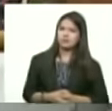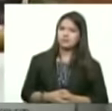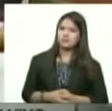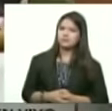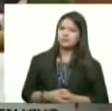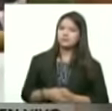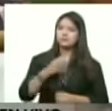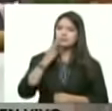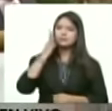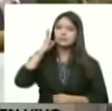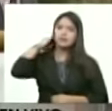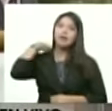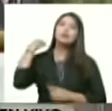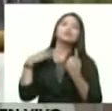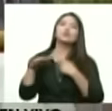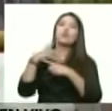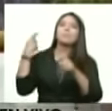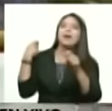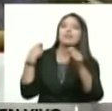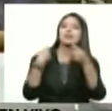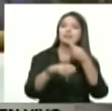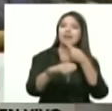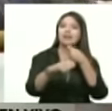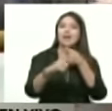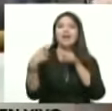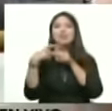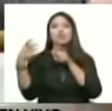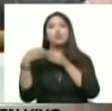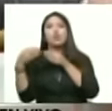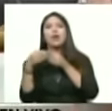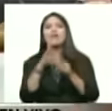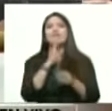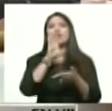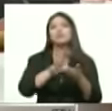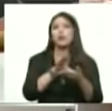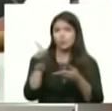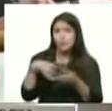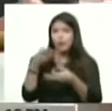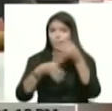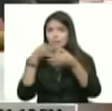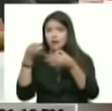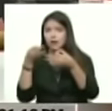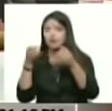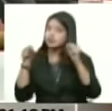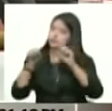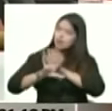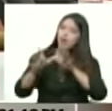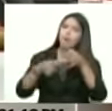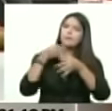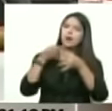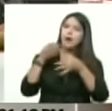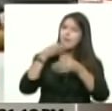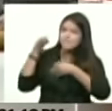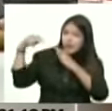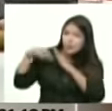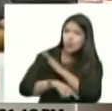¿no? Esta dificultad para vender las divisas al Banco Central. ¿Es posible explicarlo? Sí, cómo no. Un poquito más,